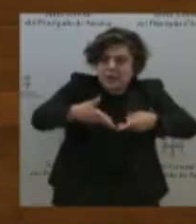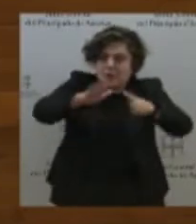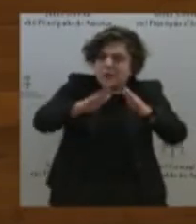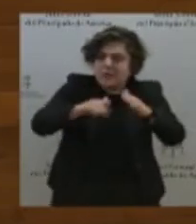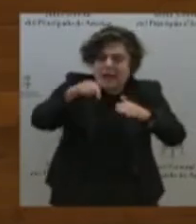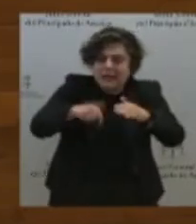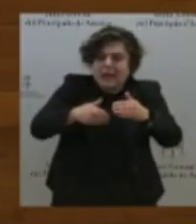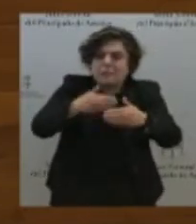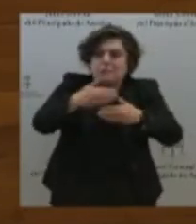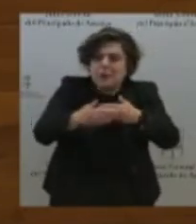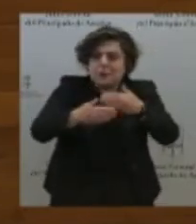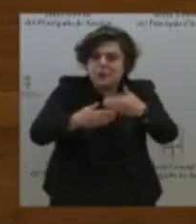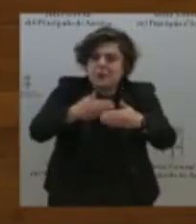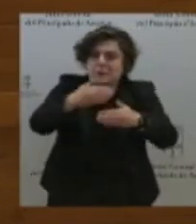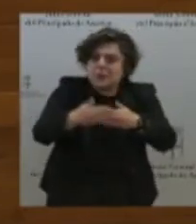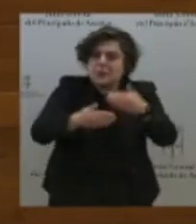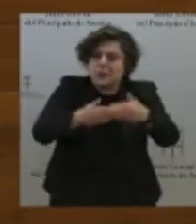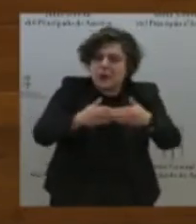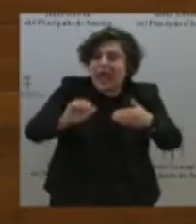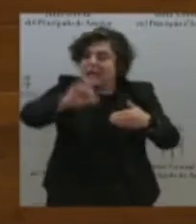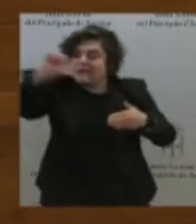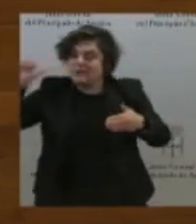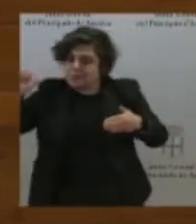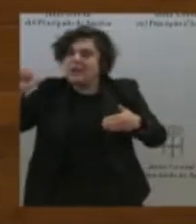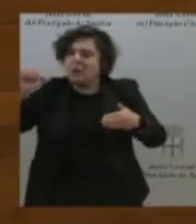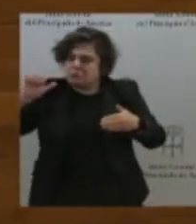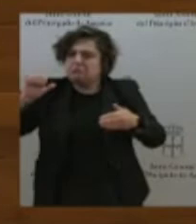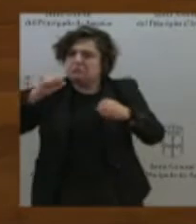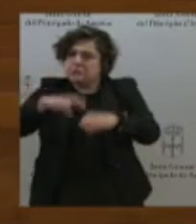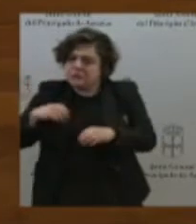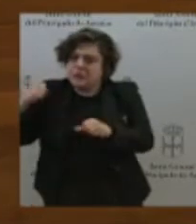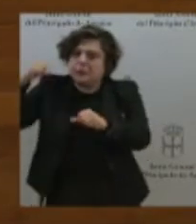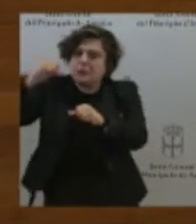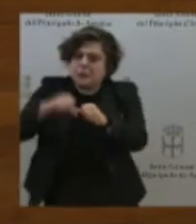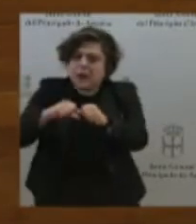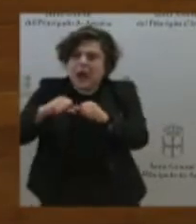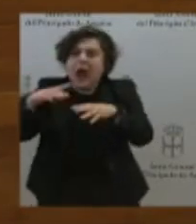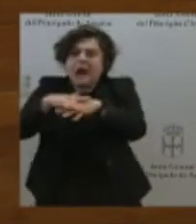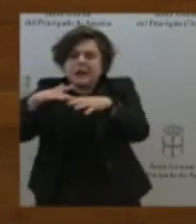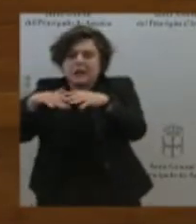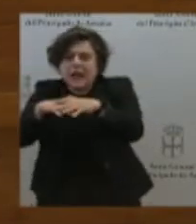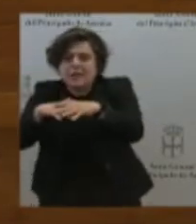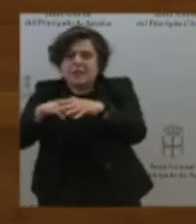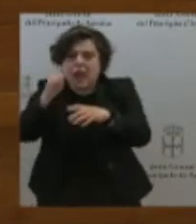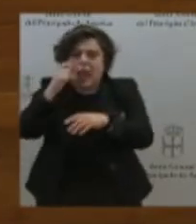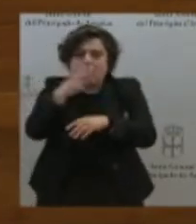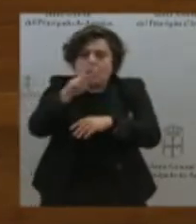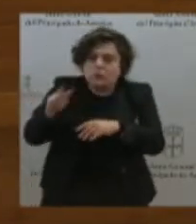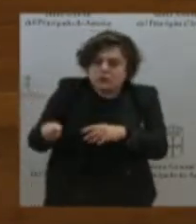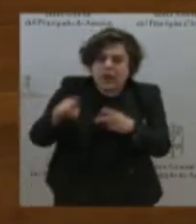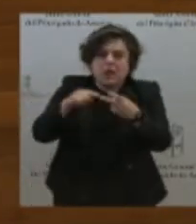una larga trayectoria, una amplia red de museos, centros de documentación, archivos e